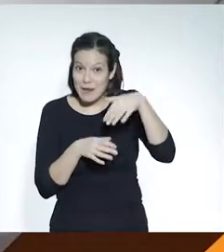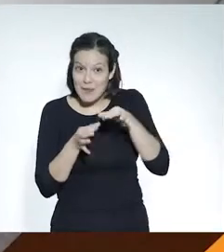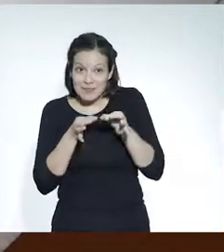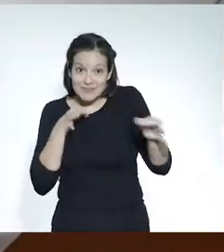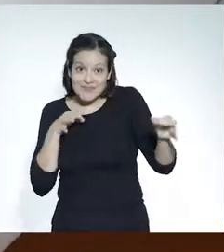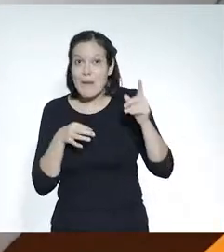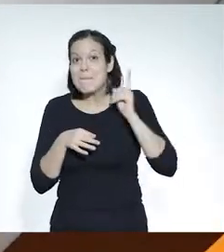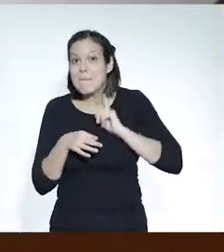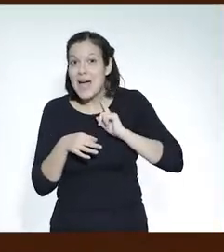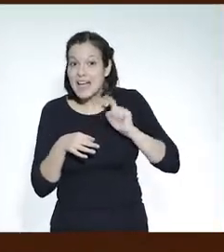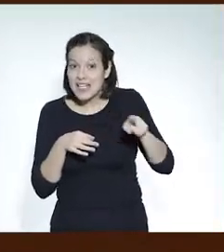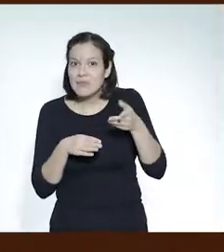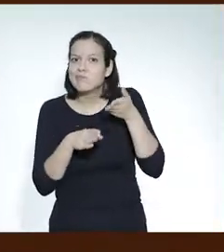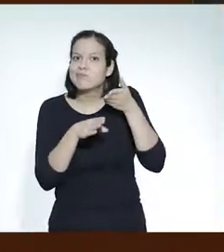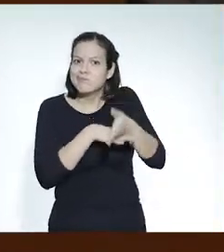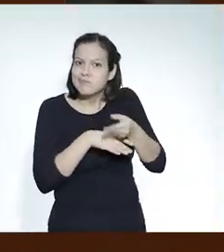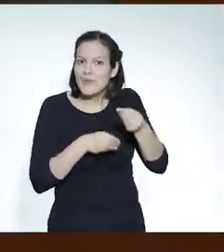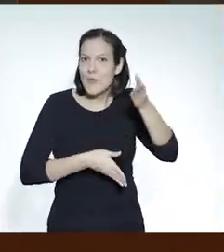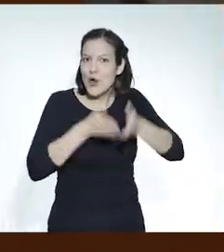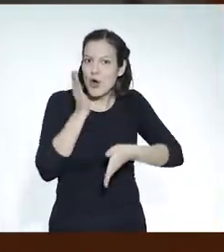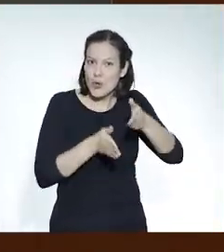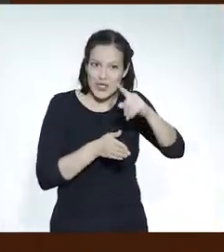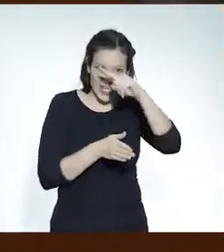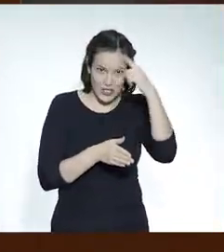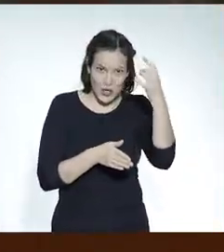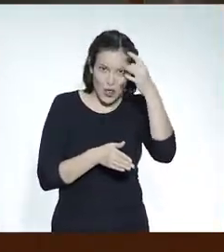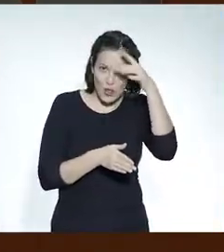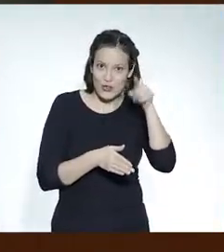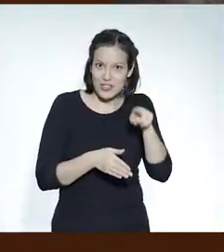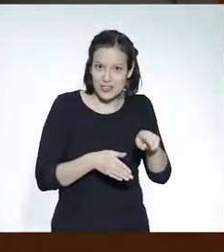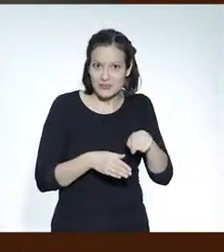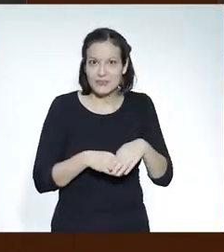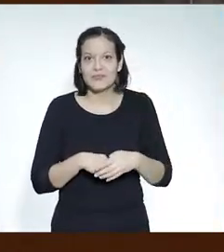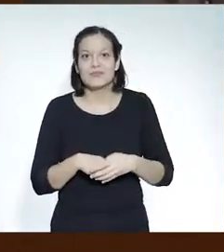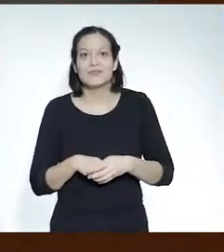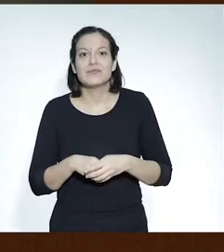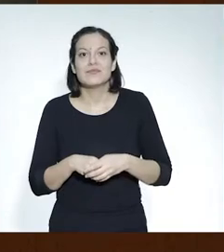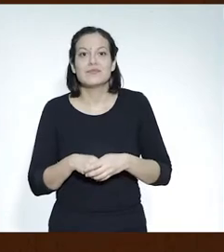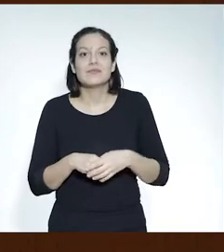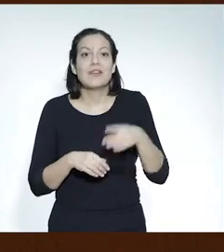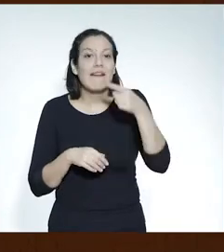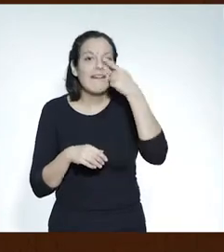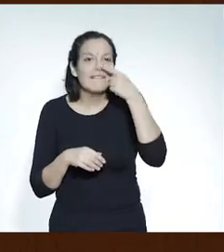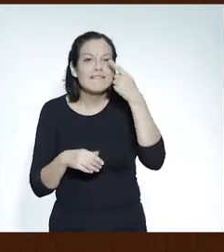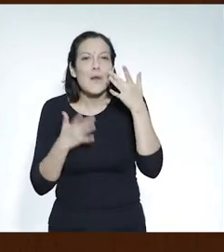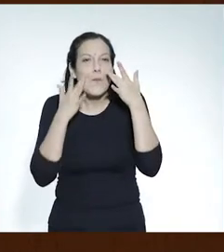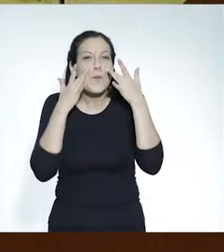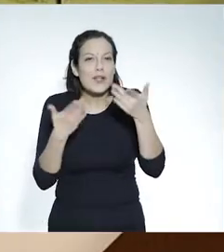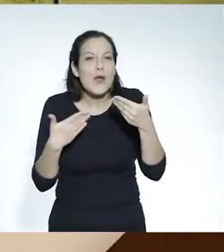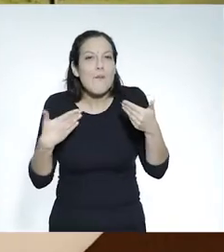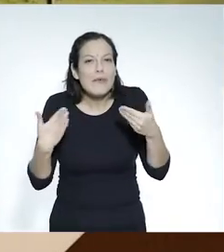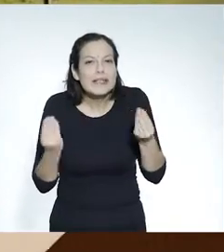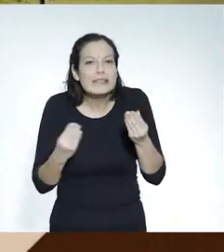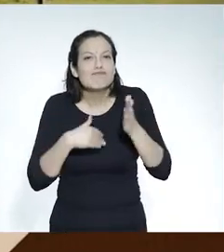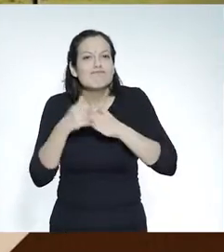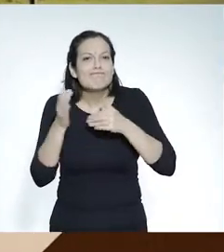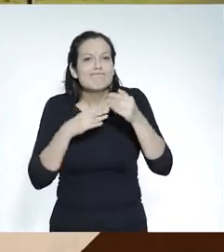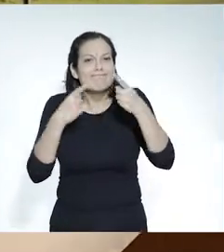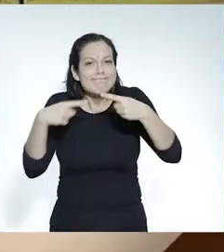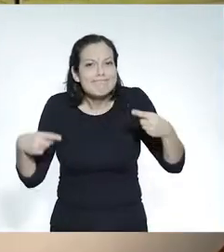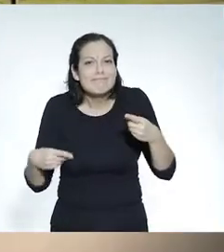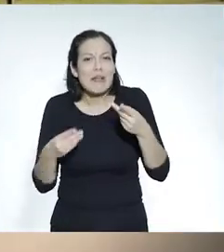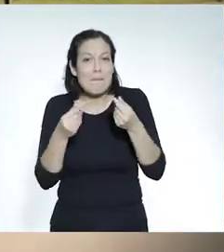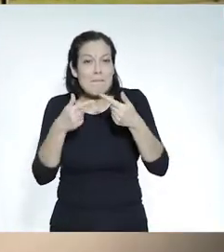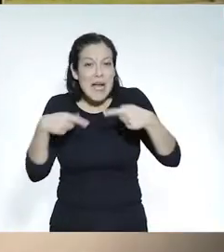de la ciudad de Paraná, se accede por la Ruta Nacional número 12. Nos interesa mostrar la posibilidad de construir